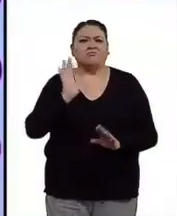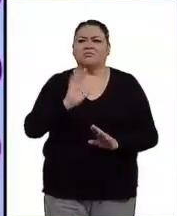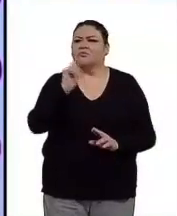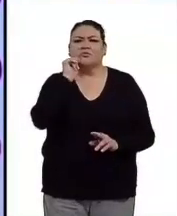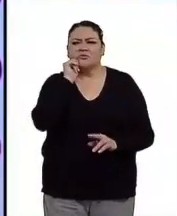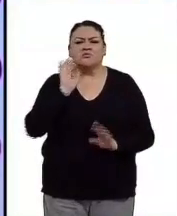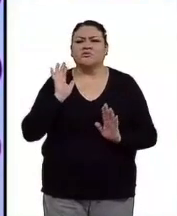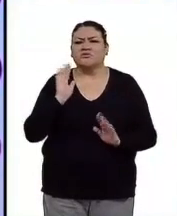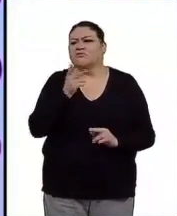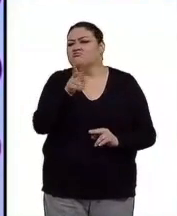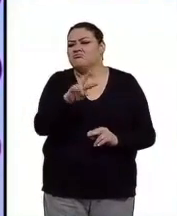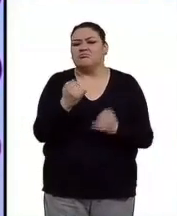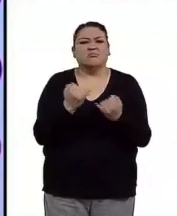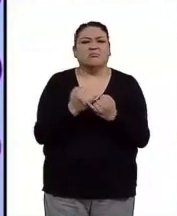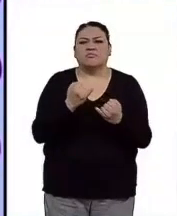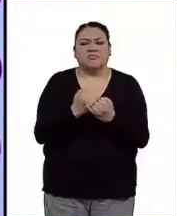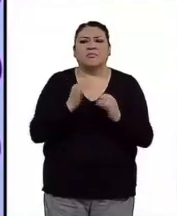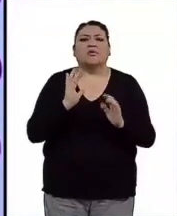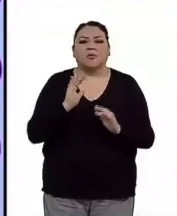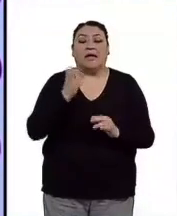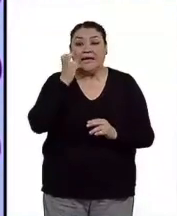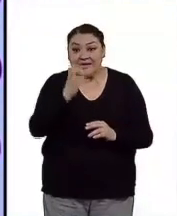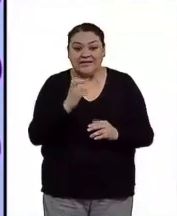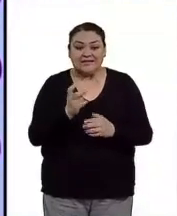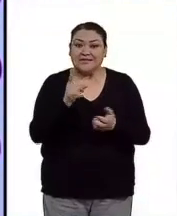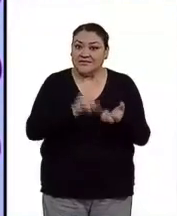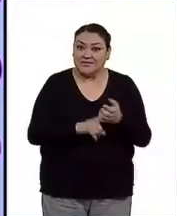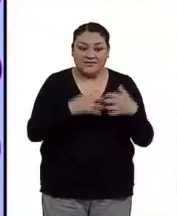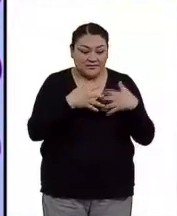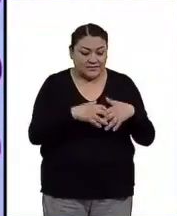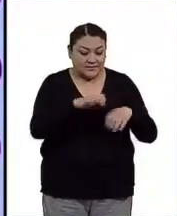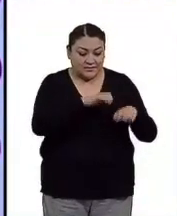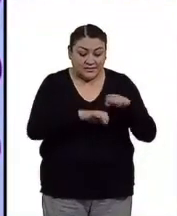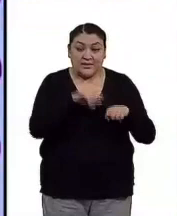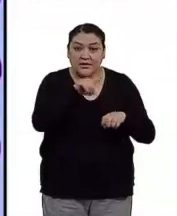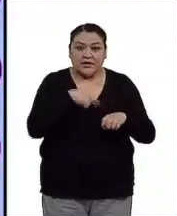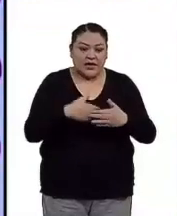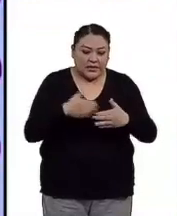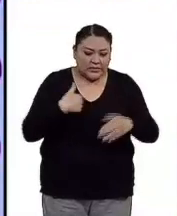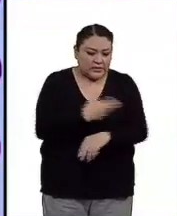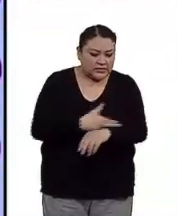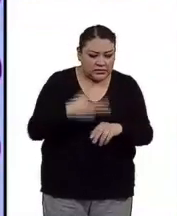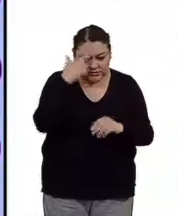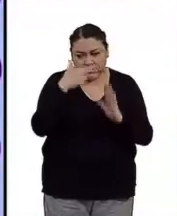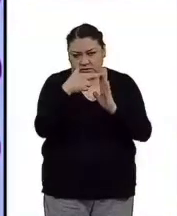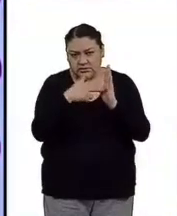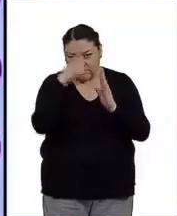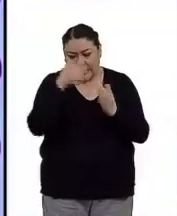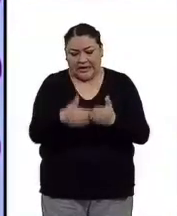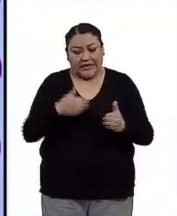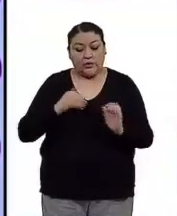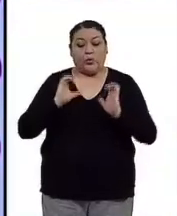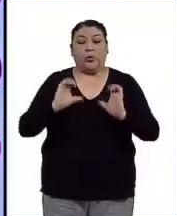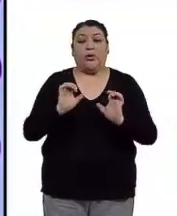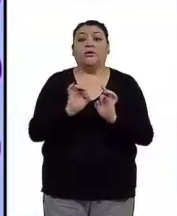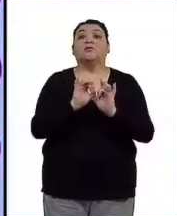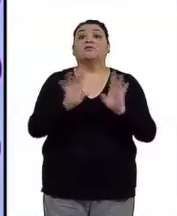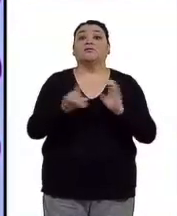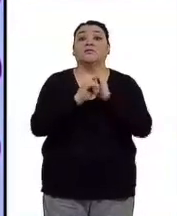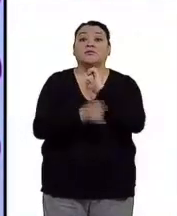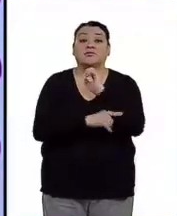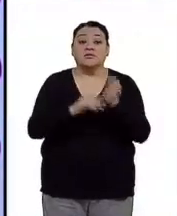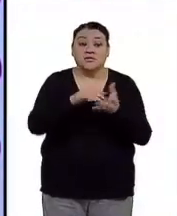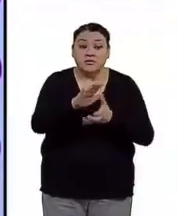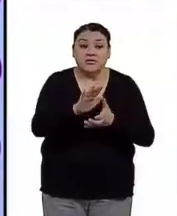al hombre. Insisto, políticas al interior de las empresas para prevenir este tipo de situaciones, porque una vez que ocurren, el daño ya